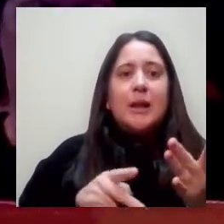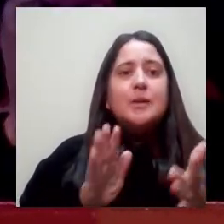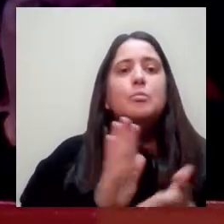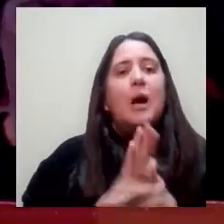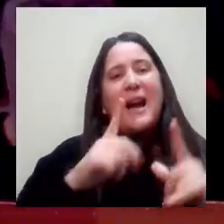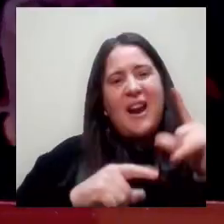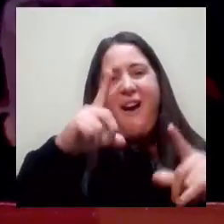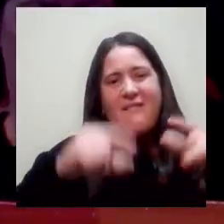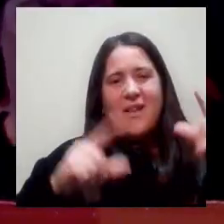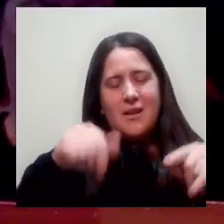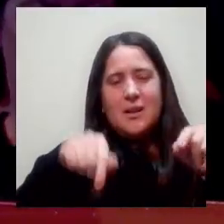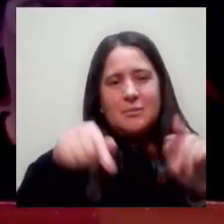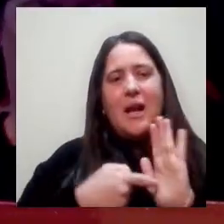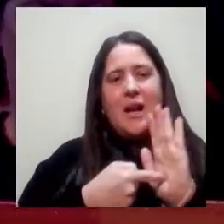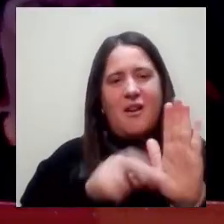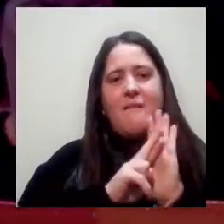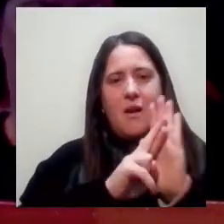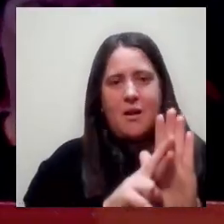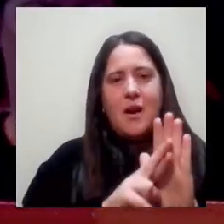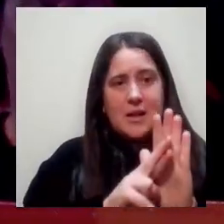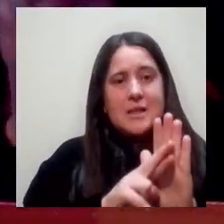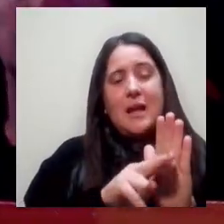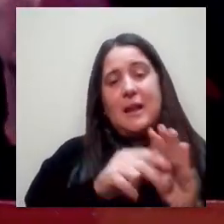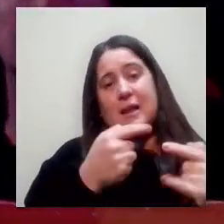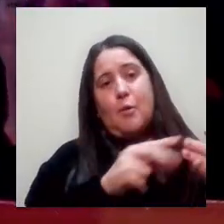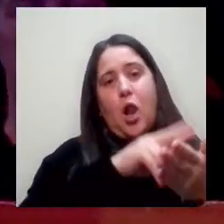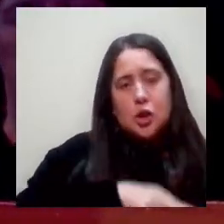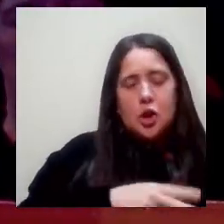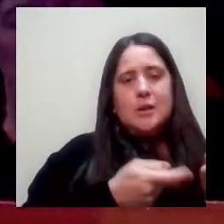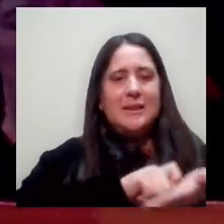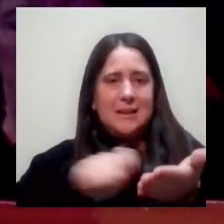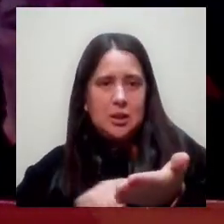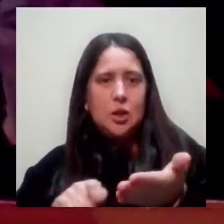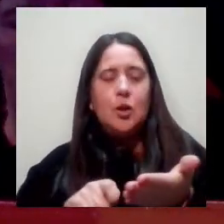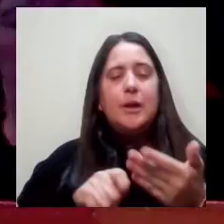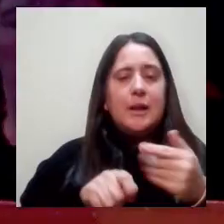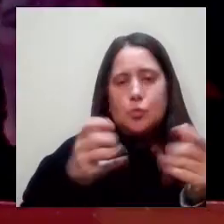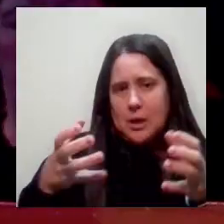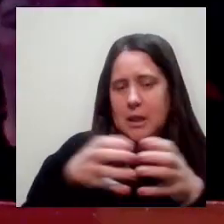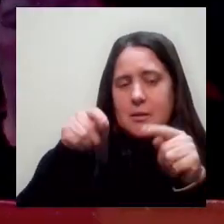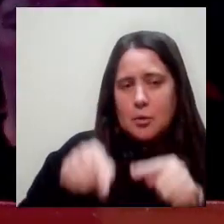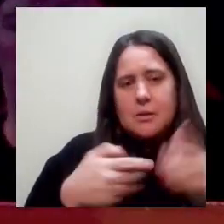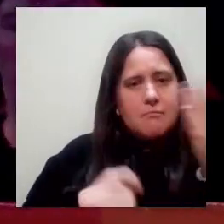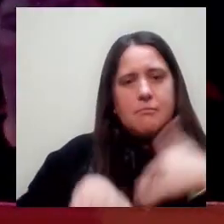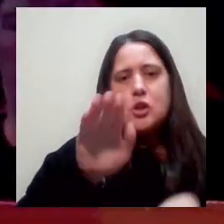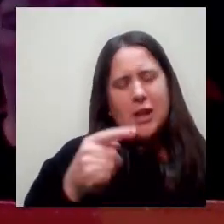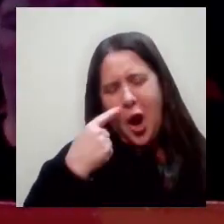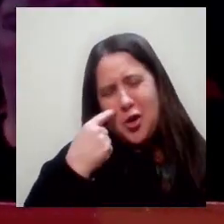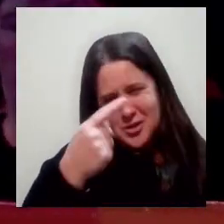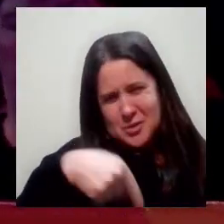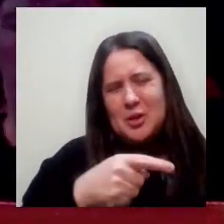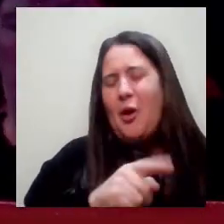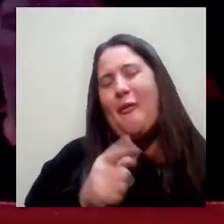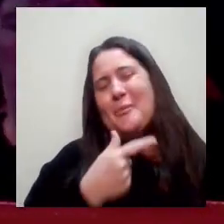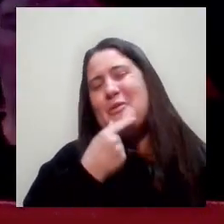pautas de referencia de tipos lectores y escritores de Prolé, que la mayoría ha de conocer, y si no es muy fácil porque están colgados